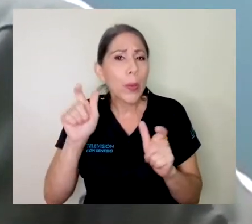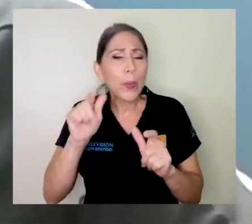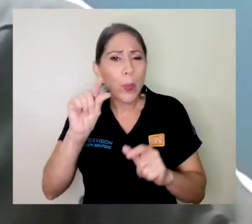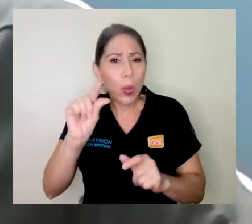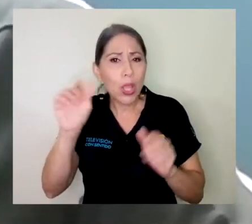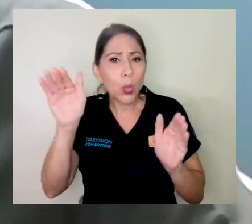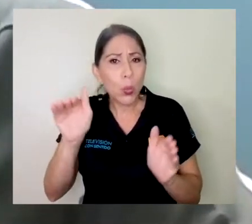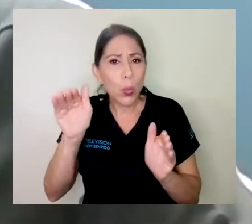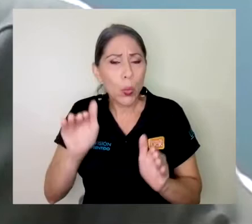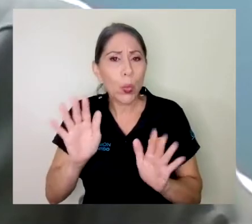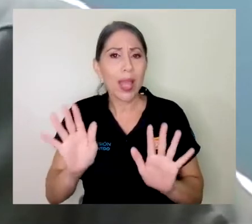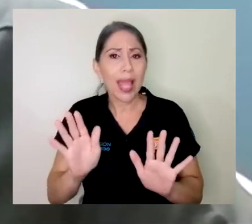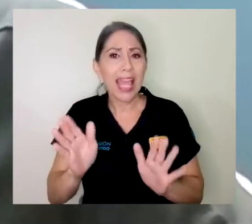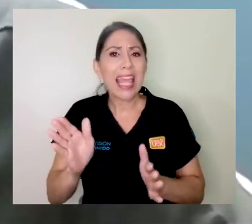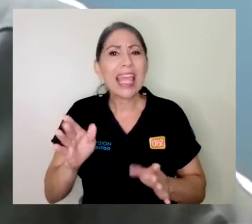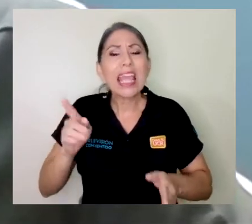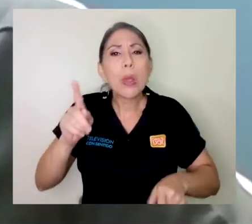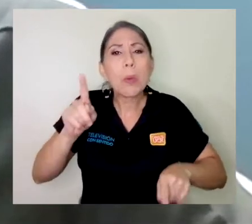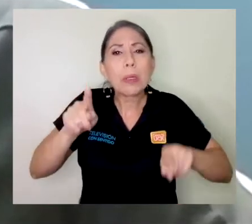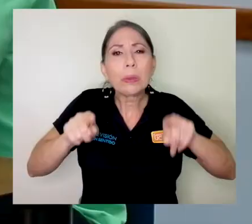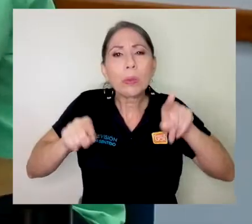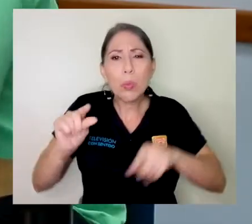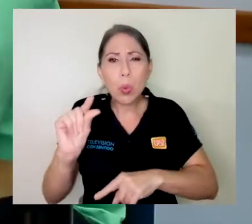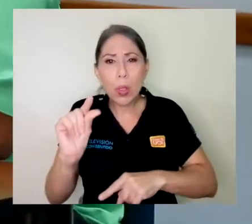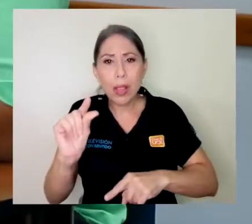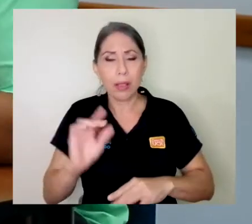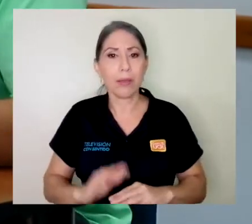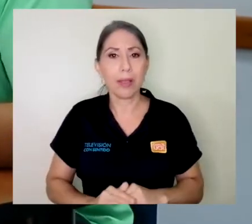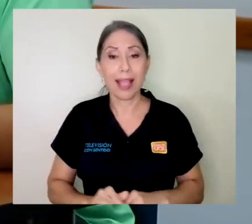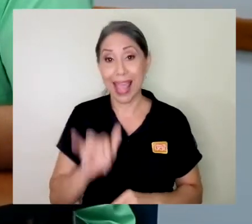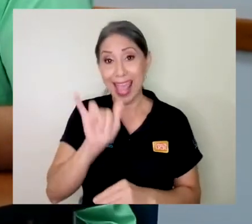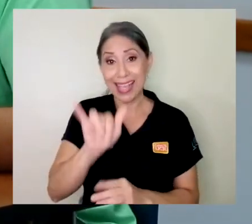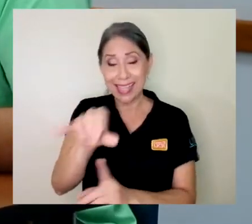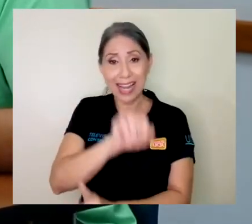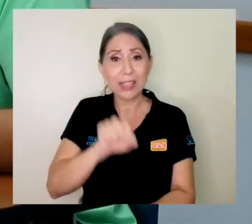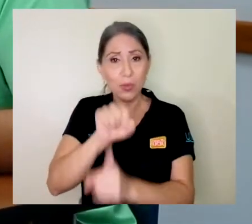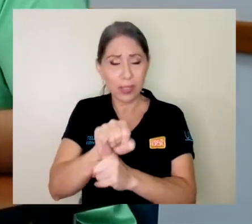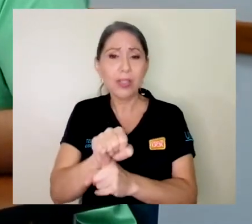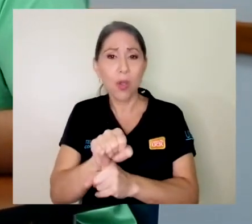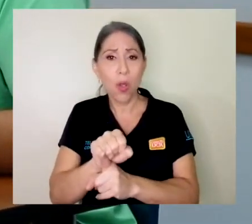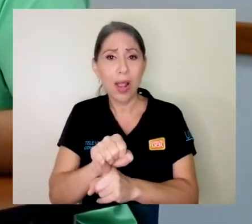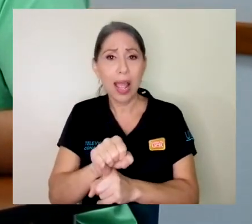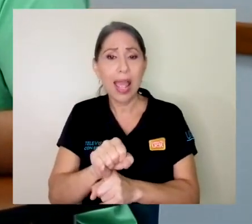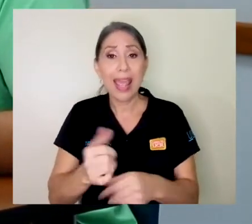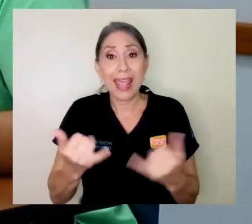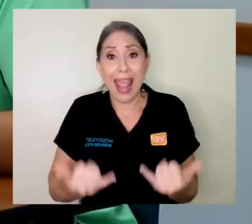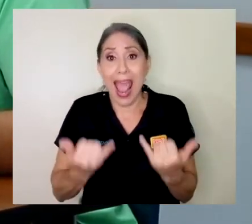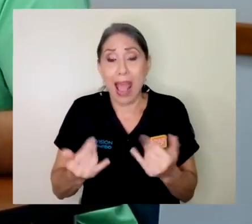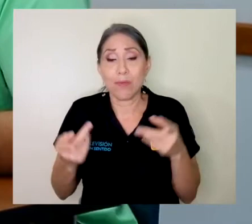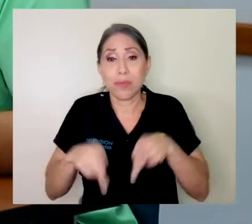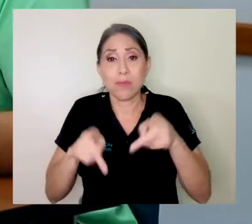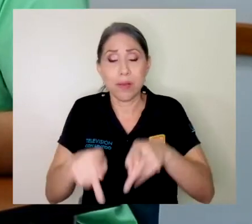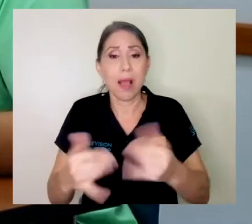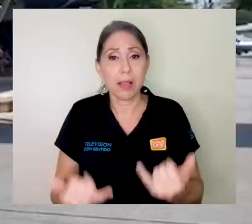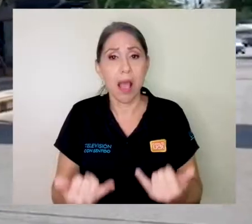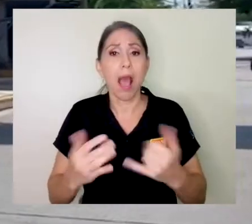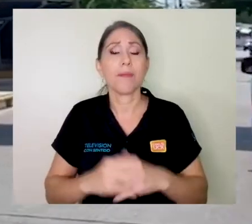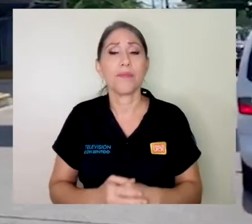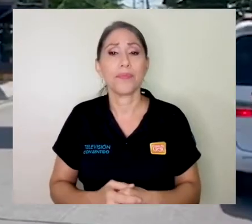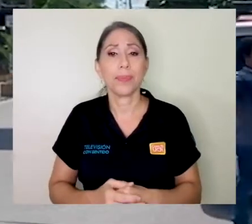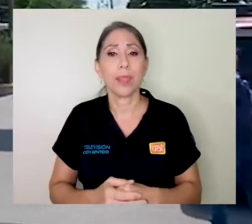bajaditas y con algunas oscilaciones. Esa sería la situación que tenemos en la